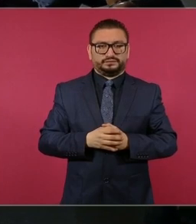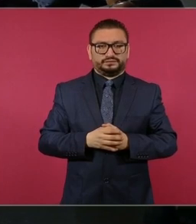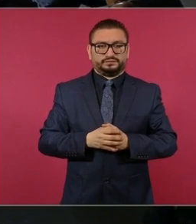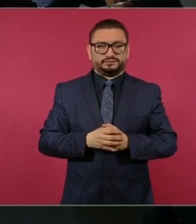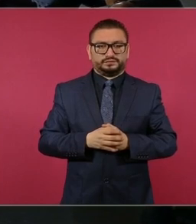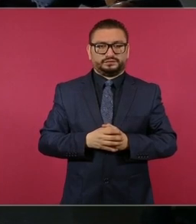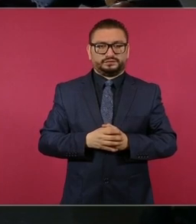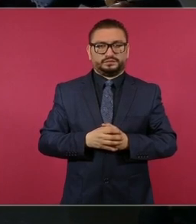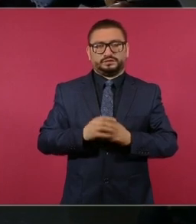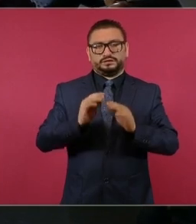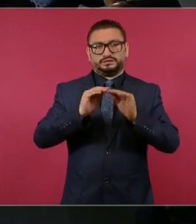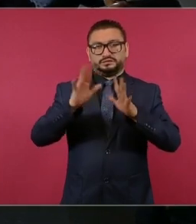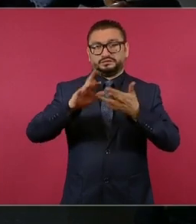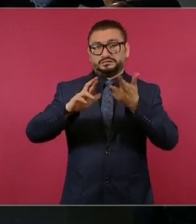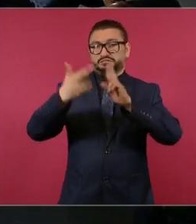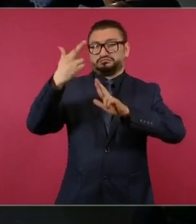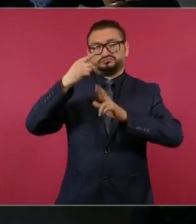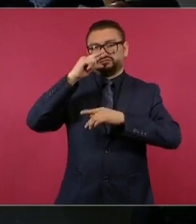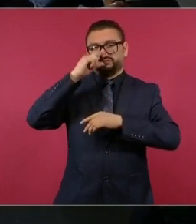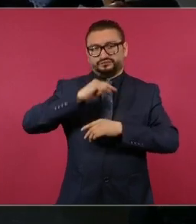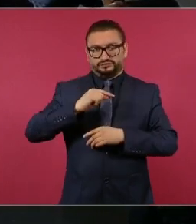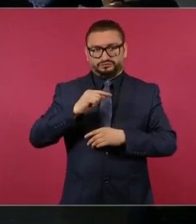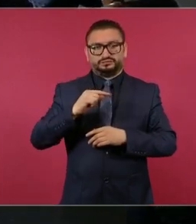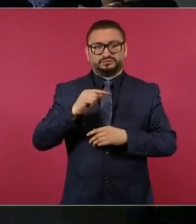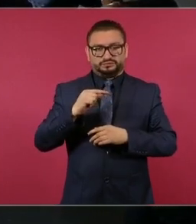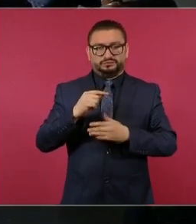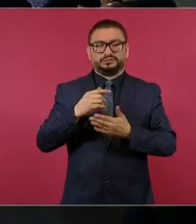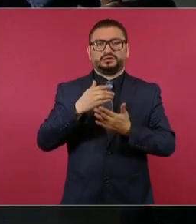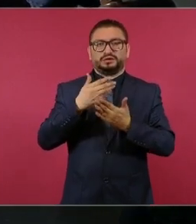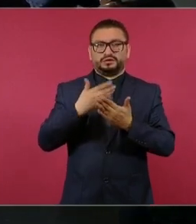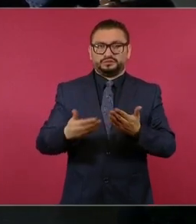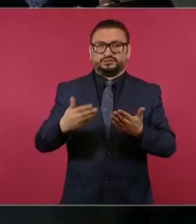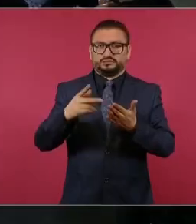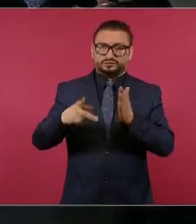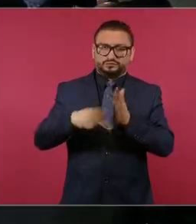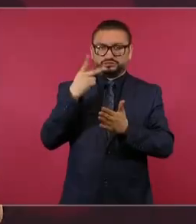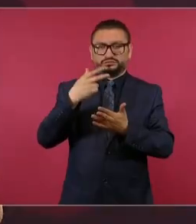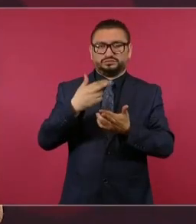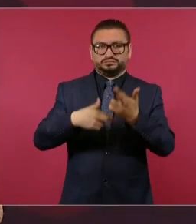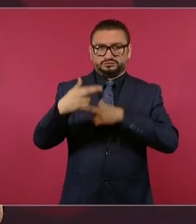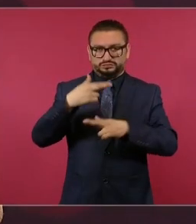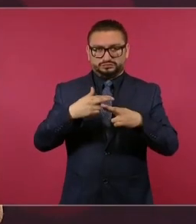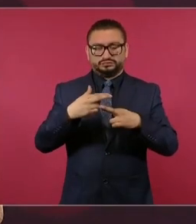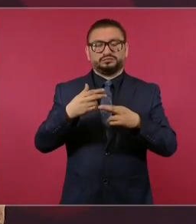afortunadamente fallido y se restableció de nuevo